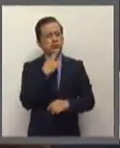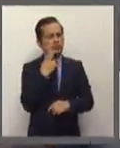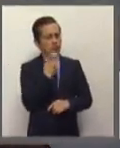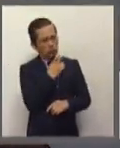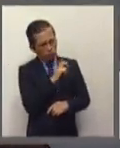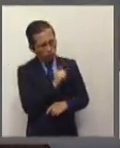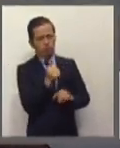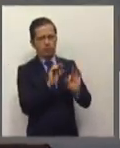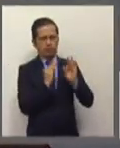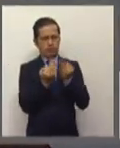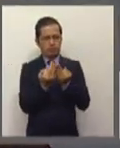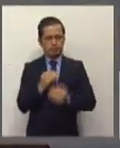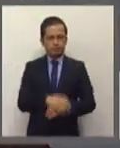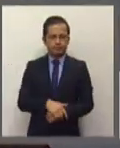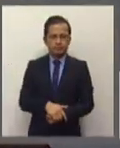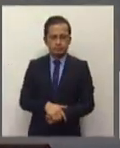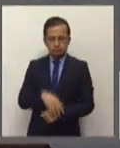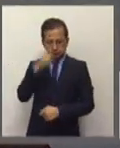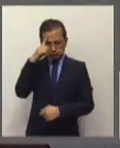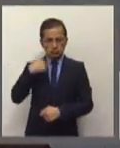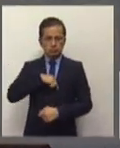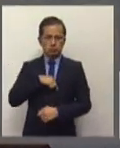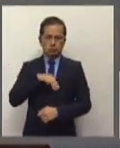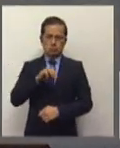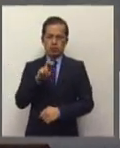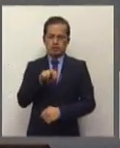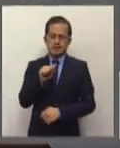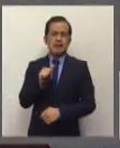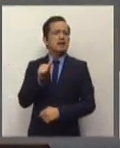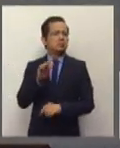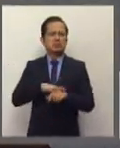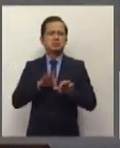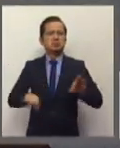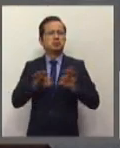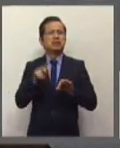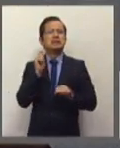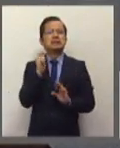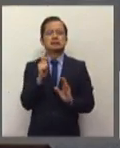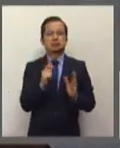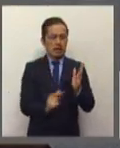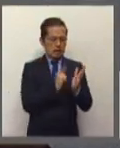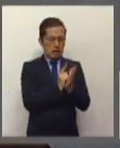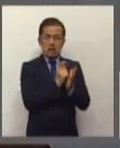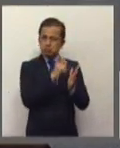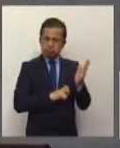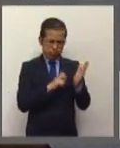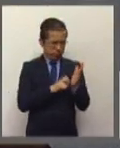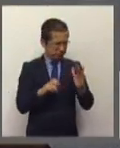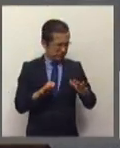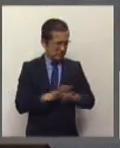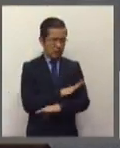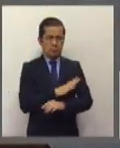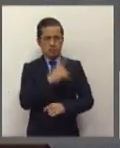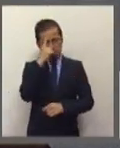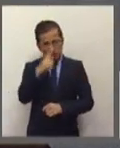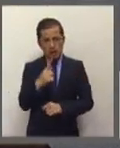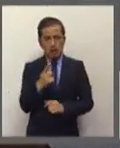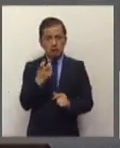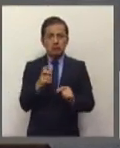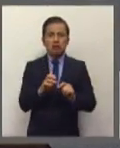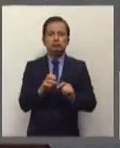es imperativo adecuar la legislación con el objeto de brindar elementos con los que la edición puede enfrentar los nuevos